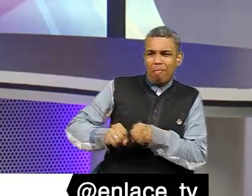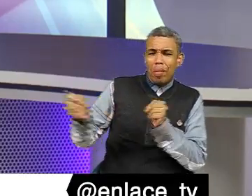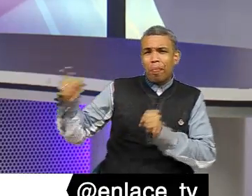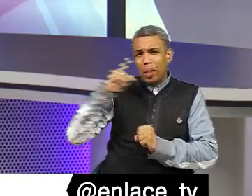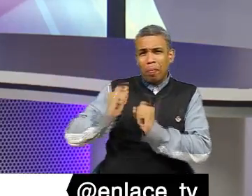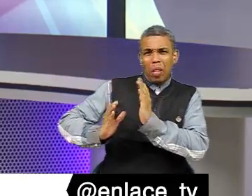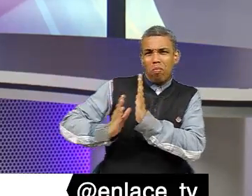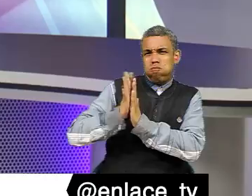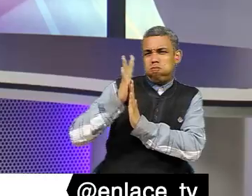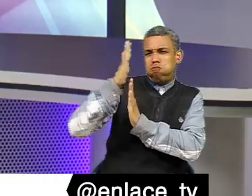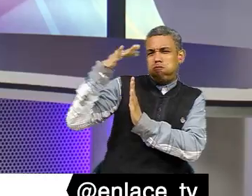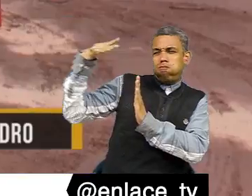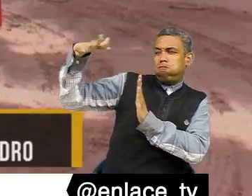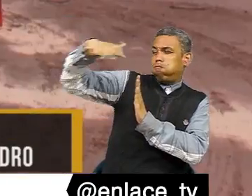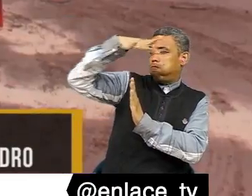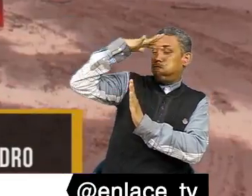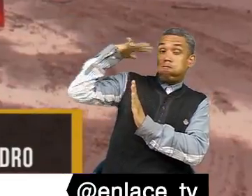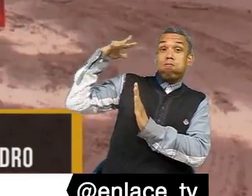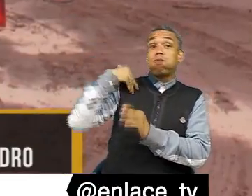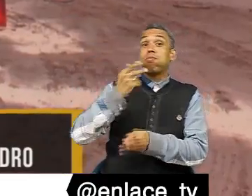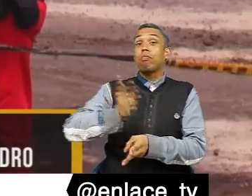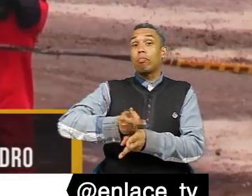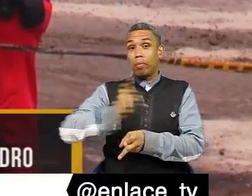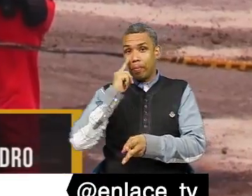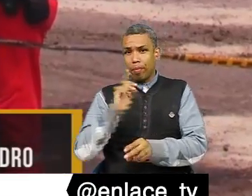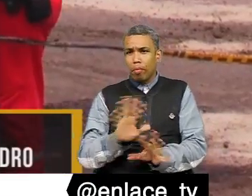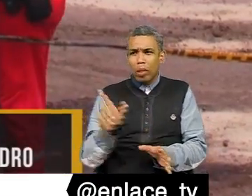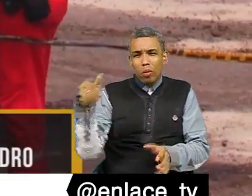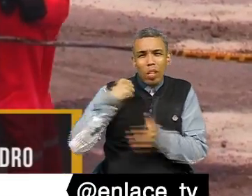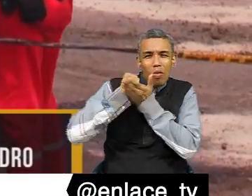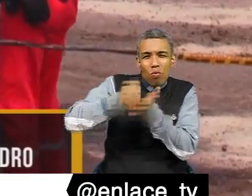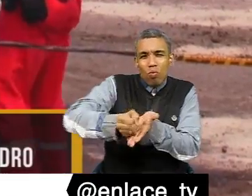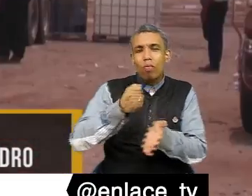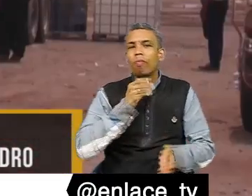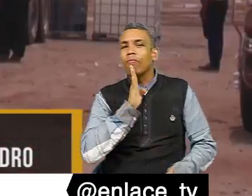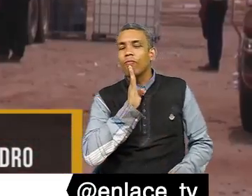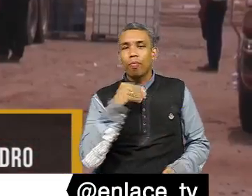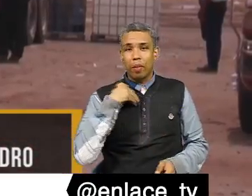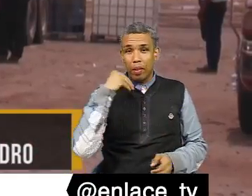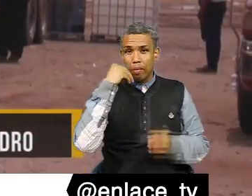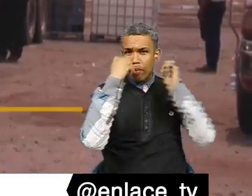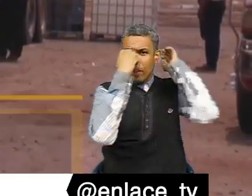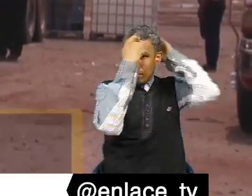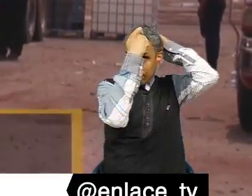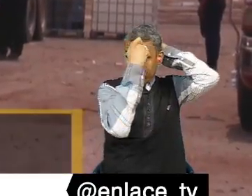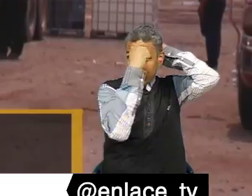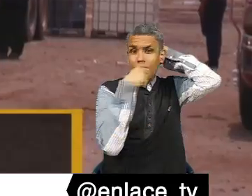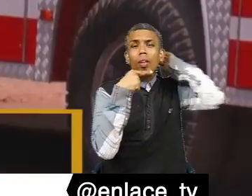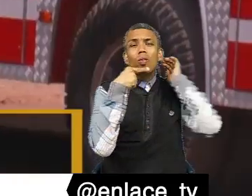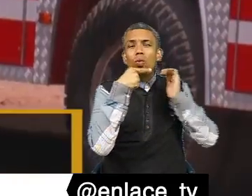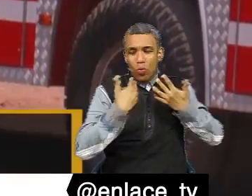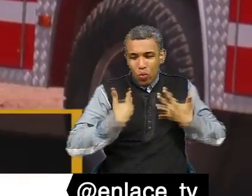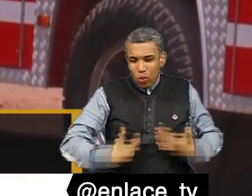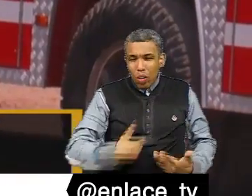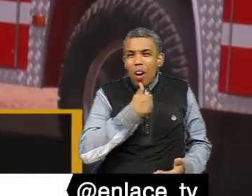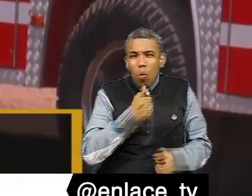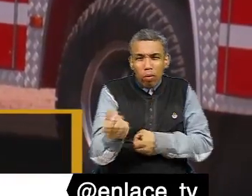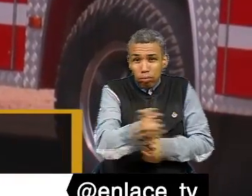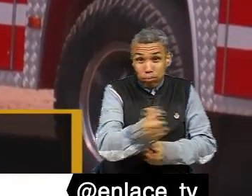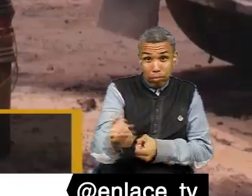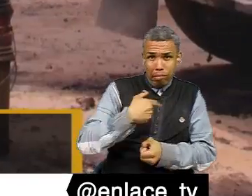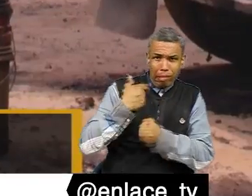lamentar. Una emergencia atendida por bomberos voluntarios de Barranca Bermeja fue la registrada la mañana de este miércoles en el barrio Boston, cuando